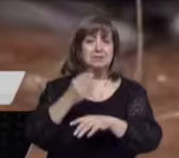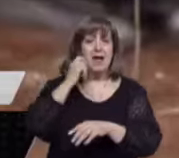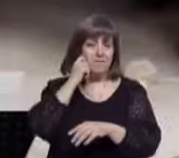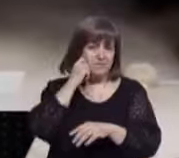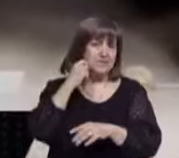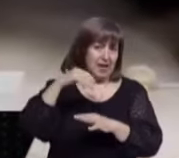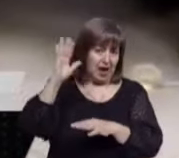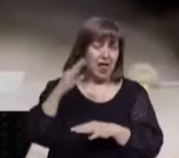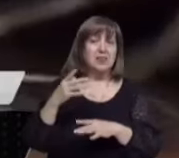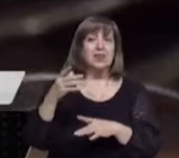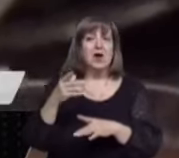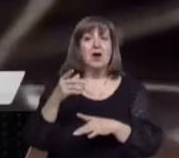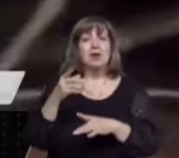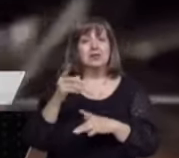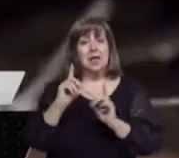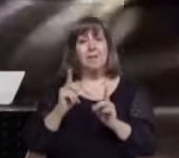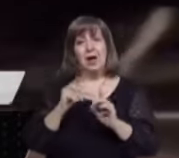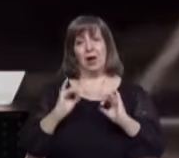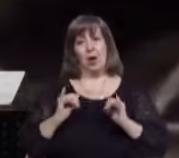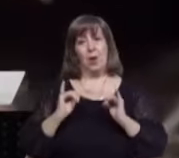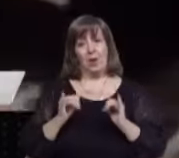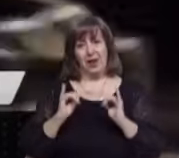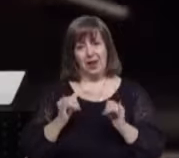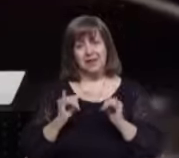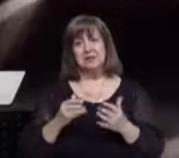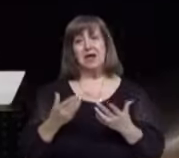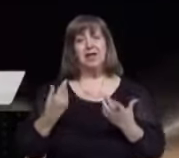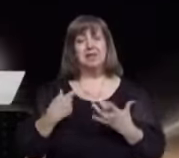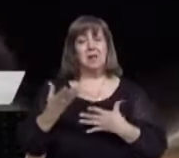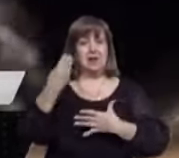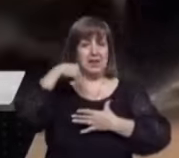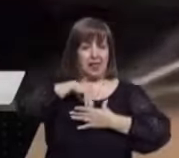añosos, porque son grupo de riesgo, pero también tener